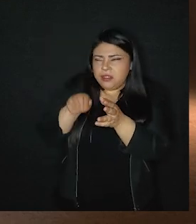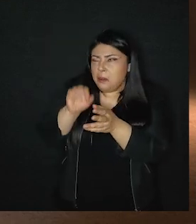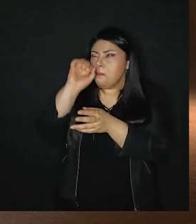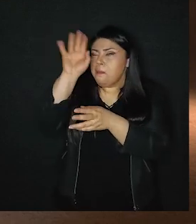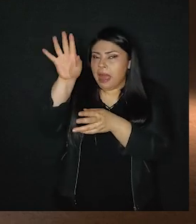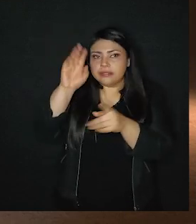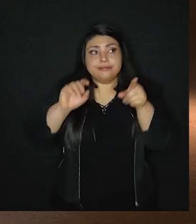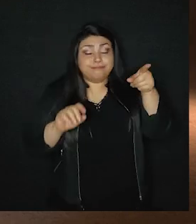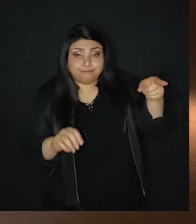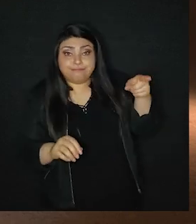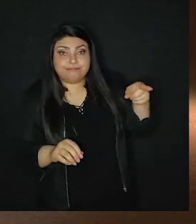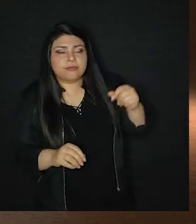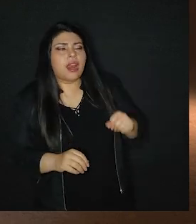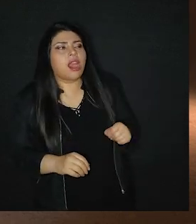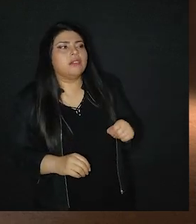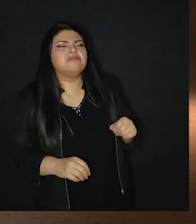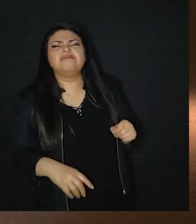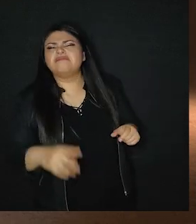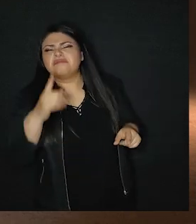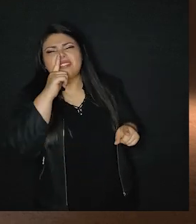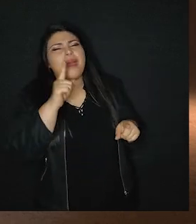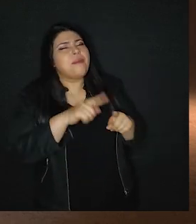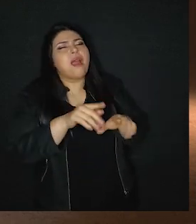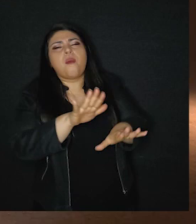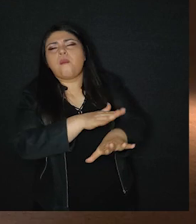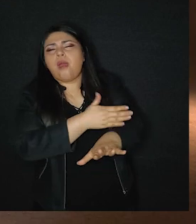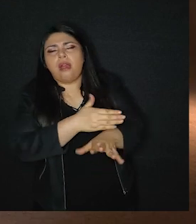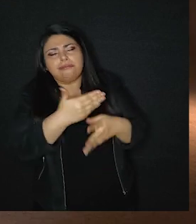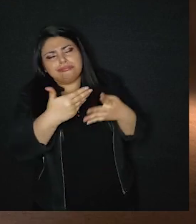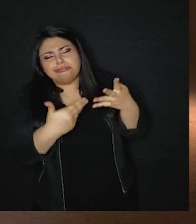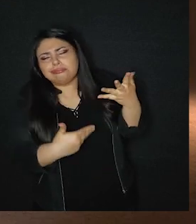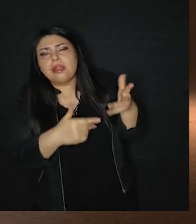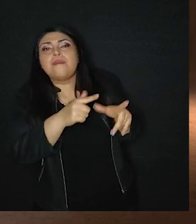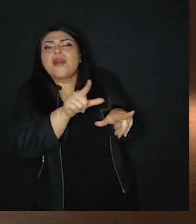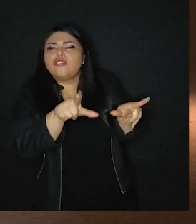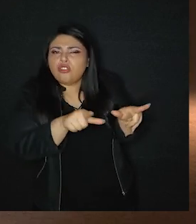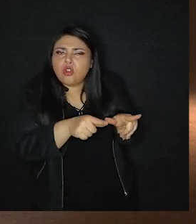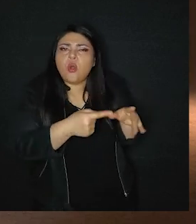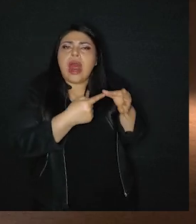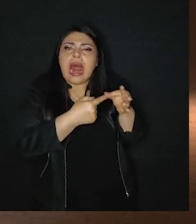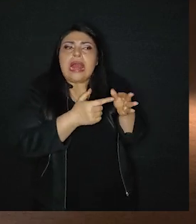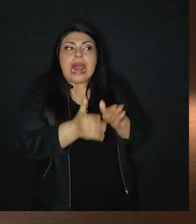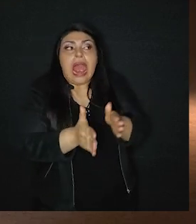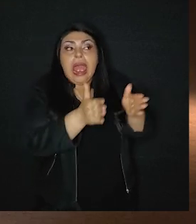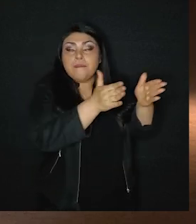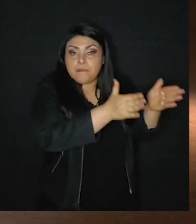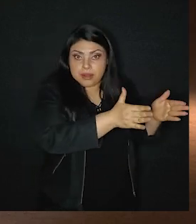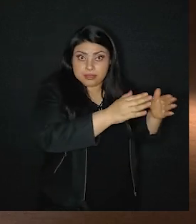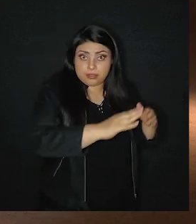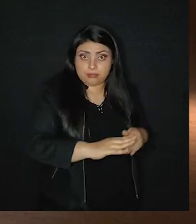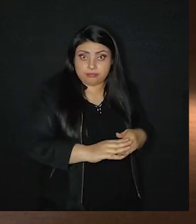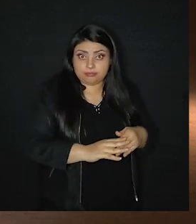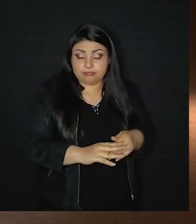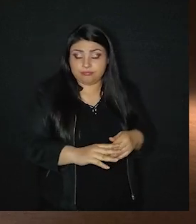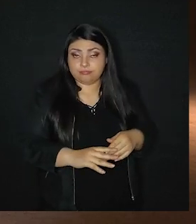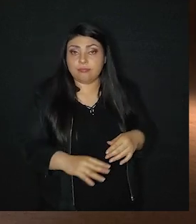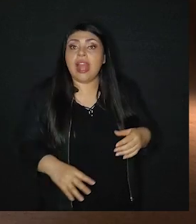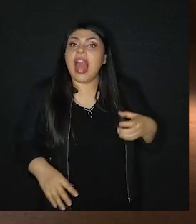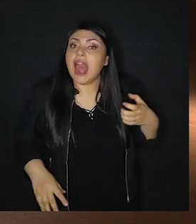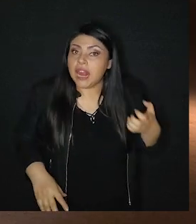jugadores normalmente están ahí se hacen conciertos entonces hay camerinos donde los artistas están Y entonces